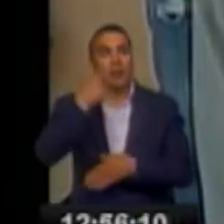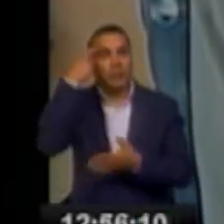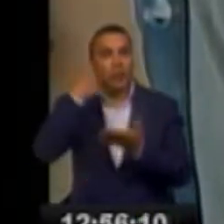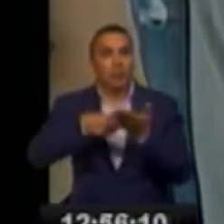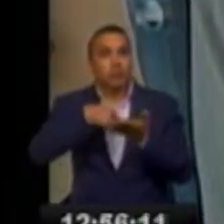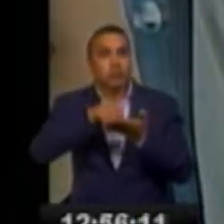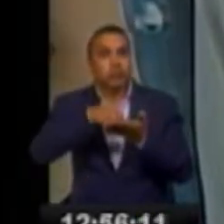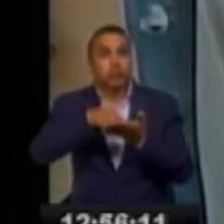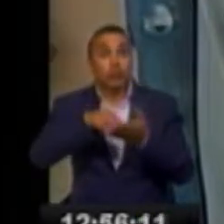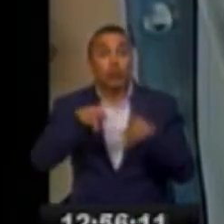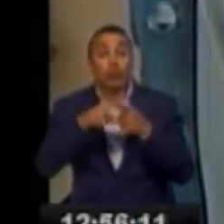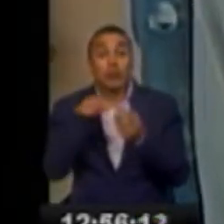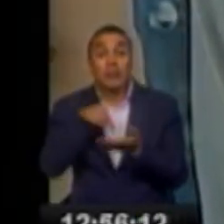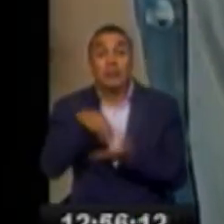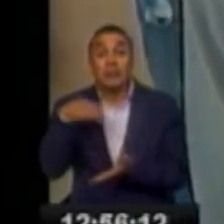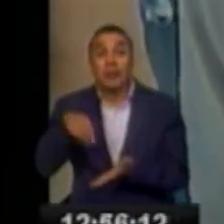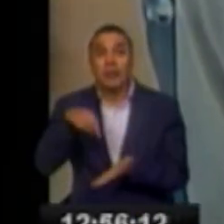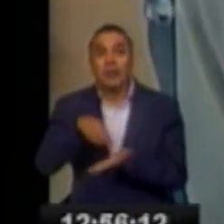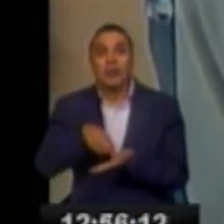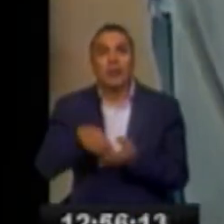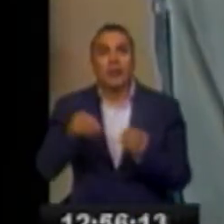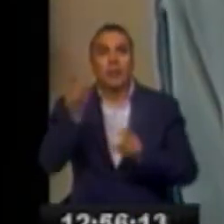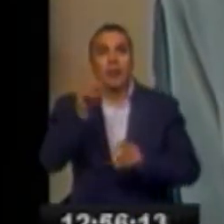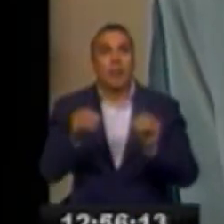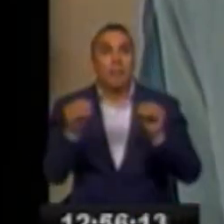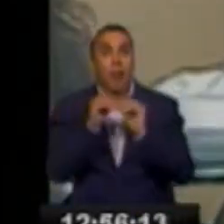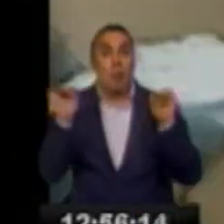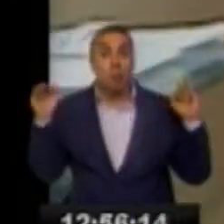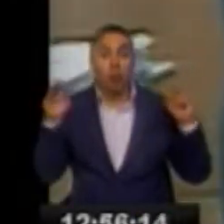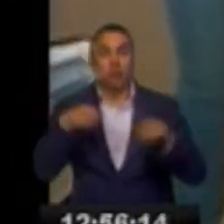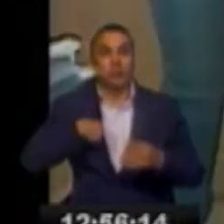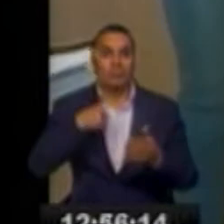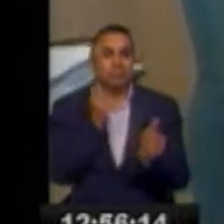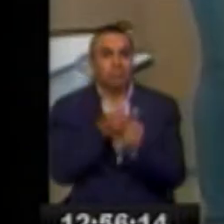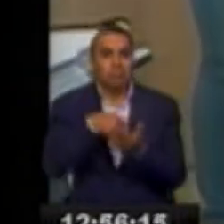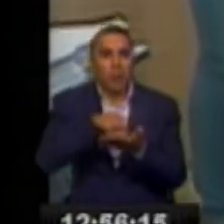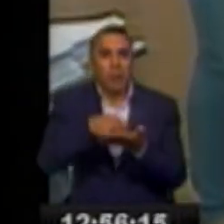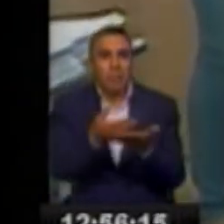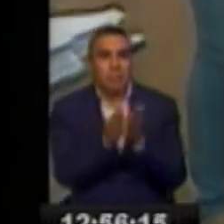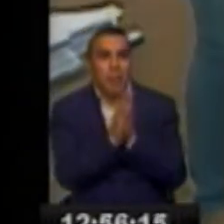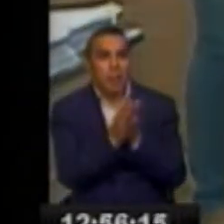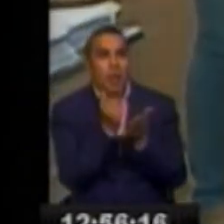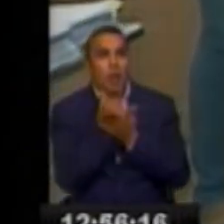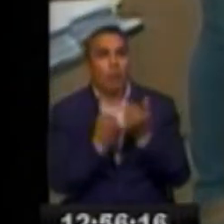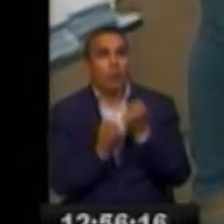que inicie este miércoles en las ciudades más pobladas del país. Isaías Cruz, TC Televisión.